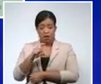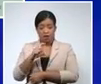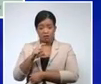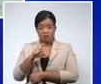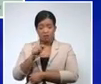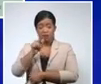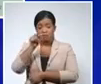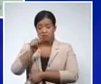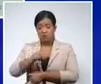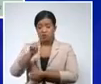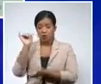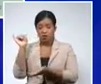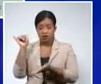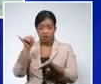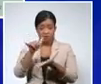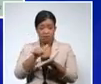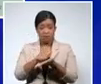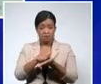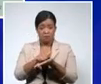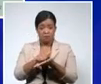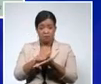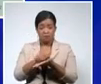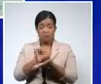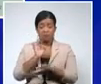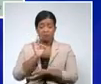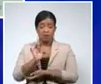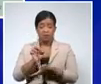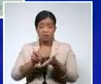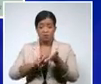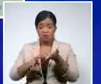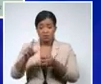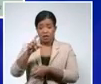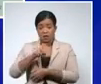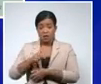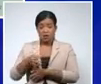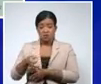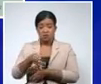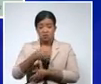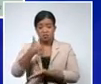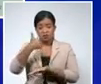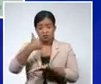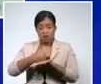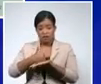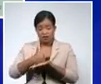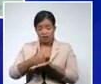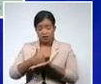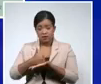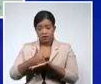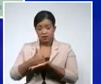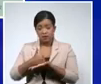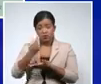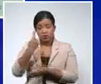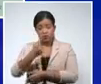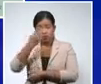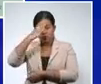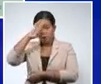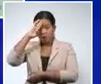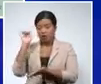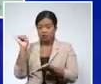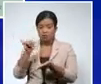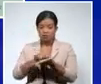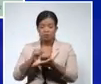diagnosticado importado en la provincia de Camagüey, del municipio Cabecera, un cubano también procedente de